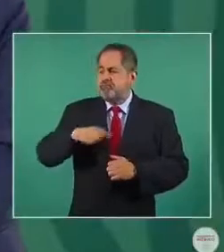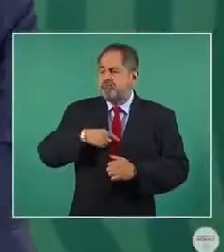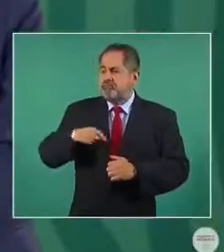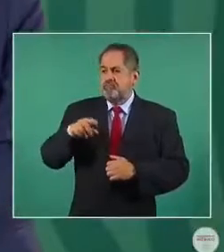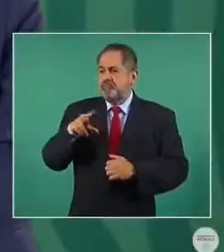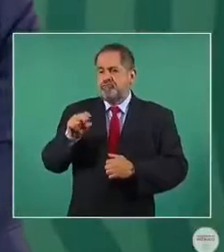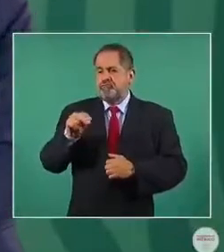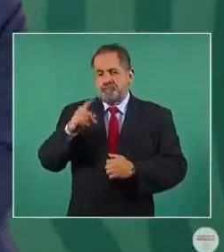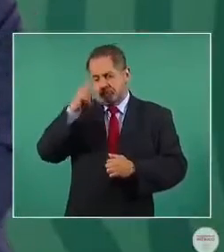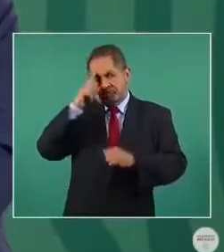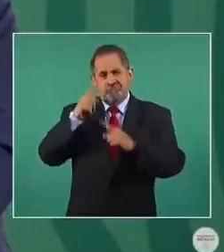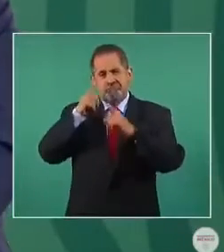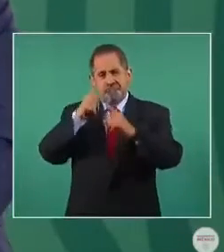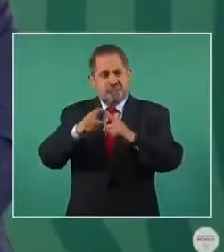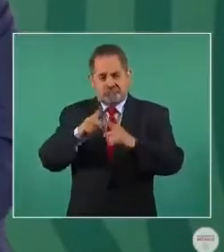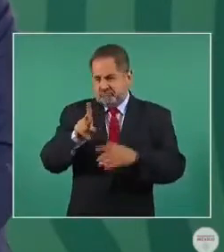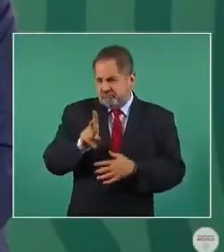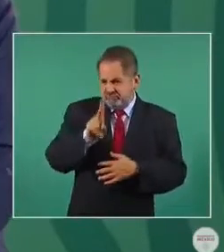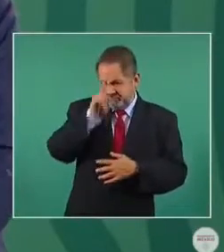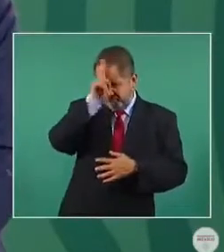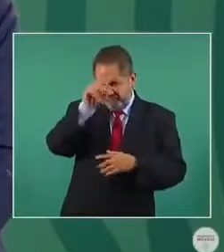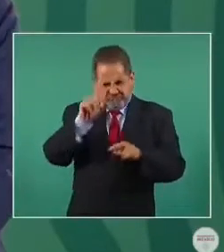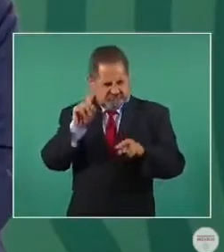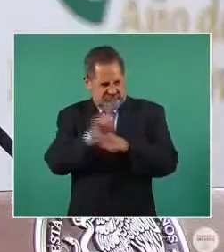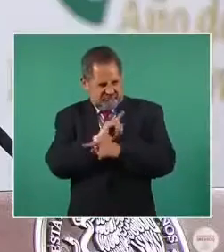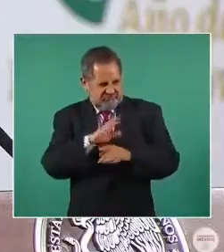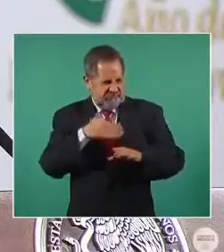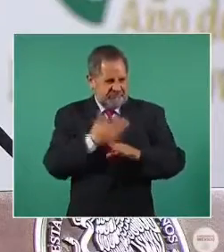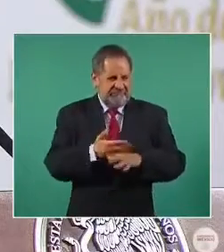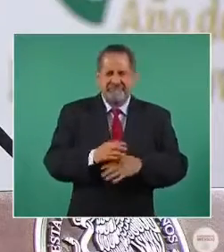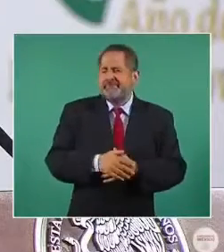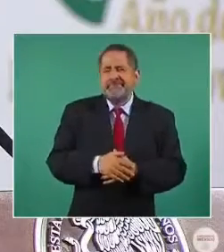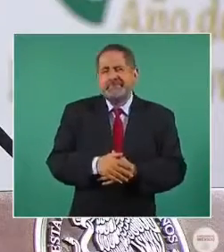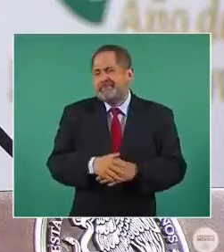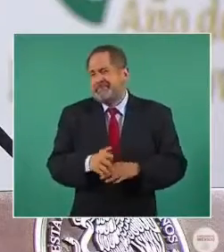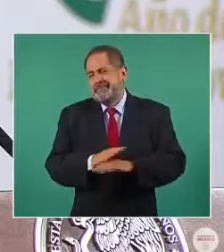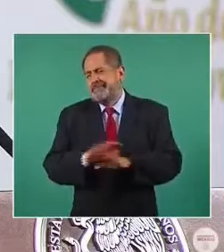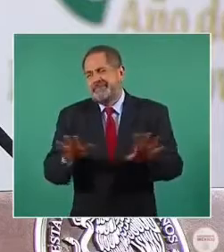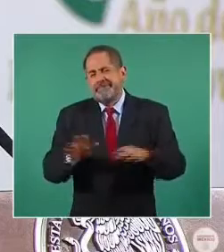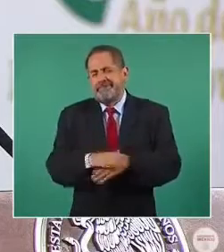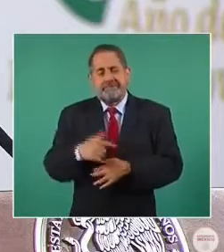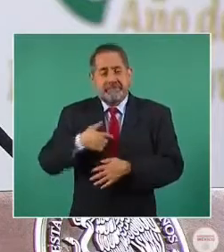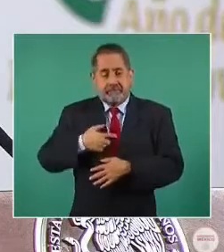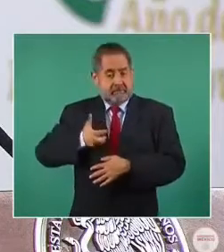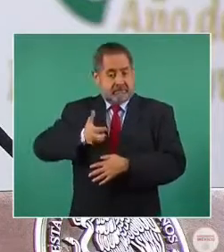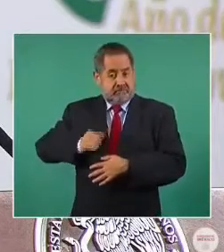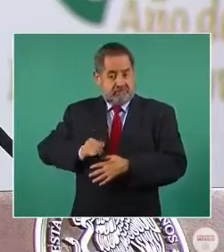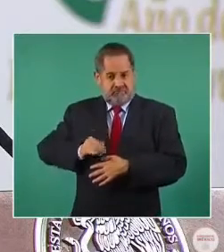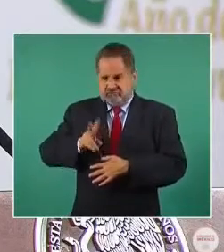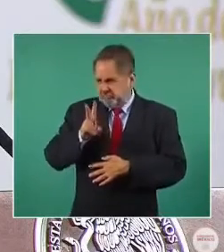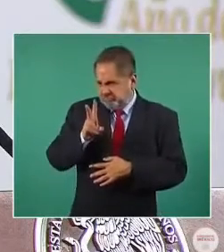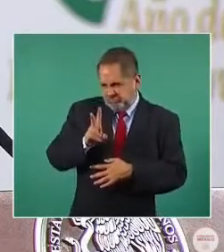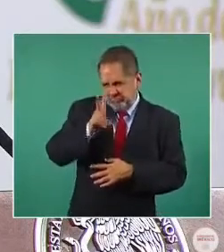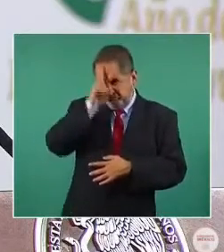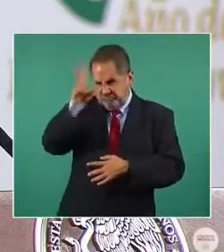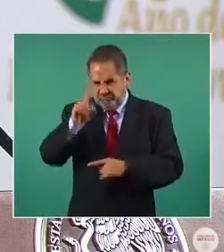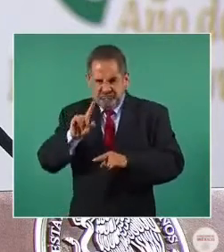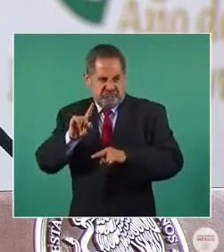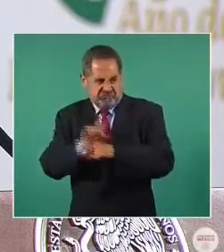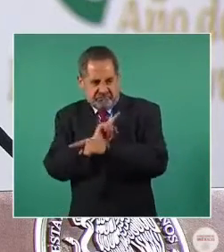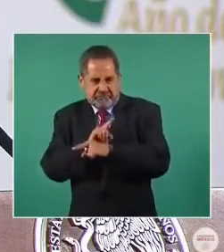tenemos como propósito la venganza. Ya lo he dicho muchas veces, no es mi fuerte la venganza,